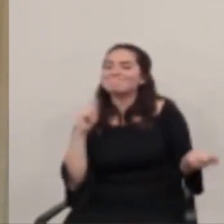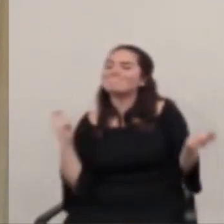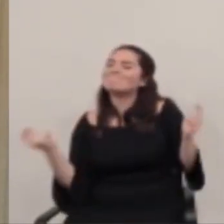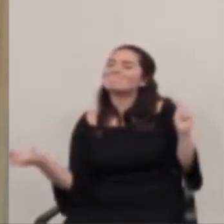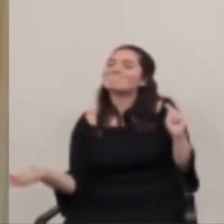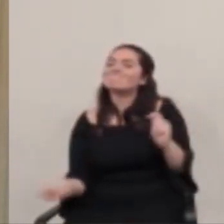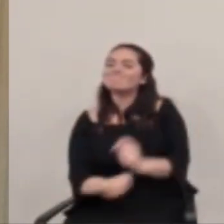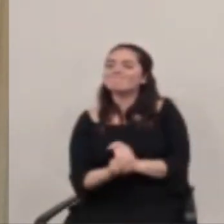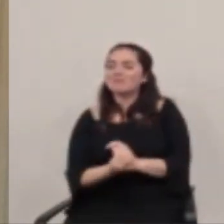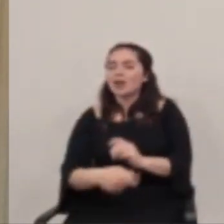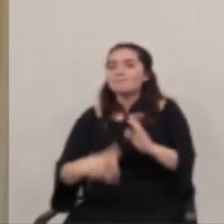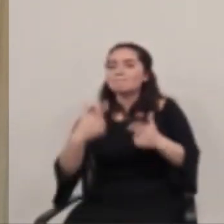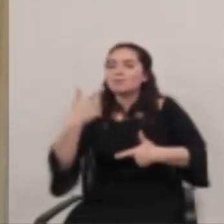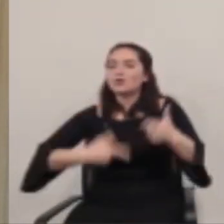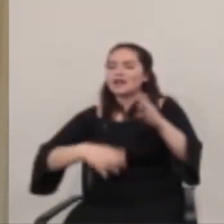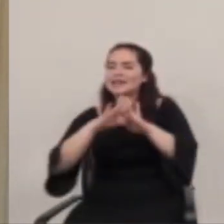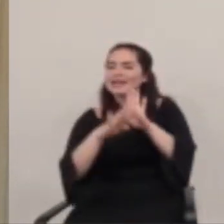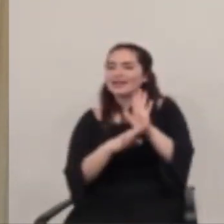llegamos a este momento.